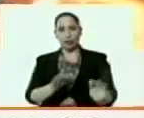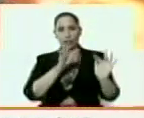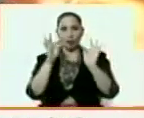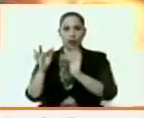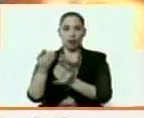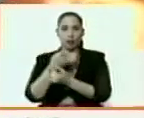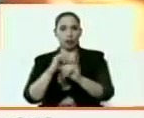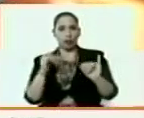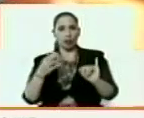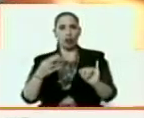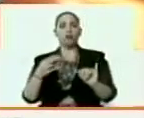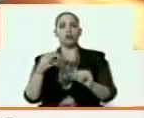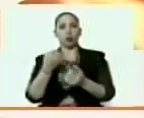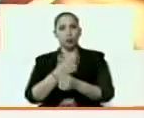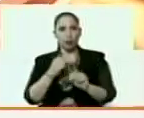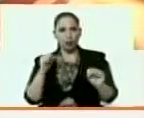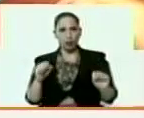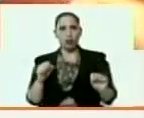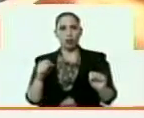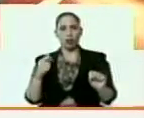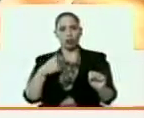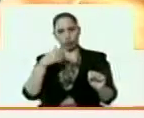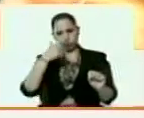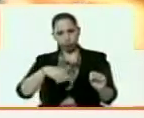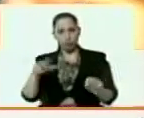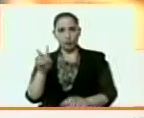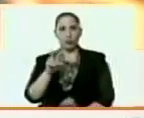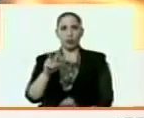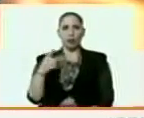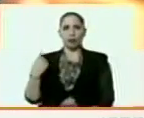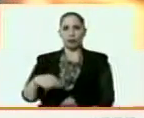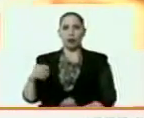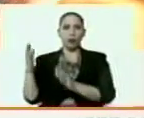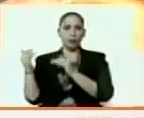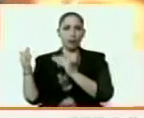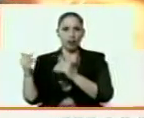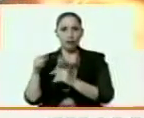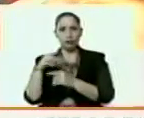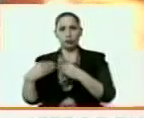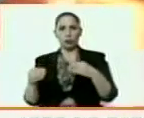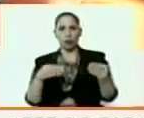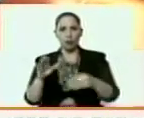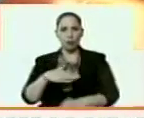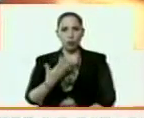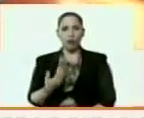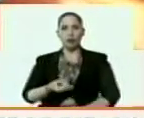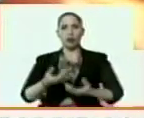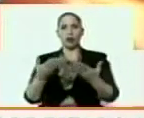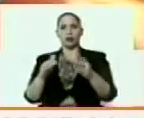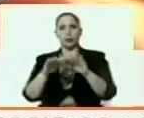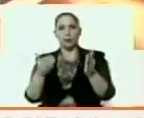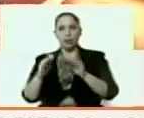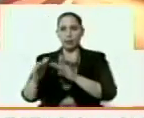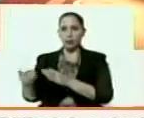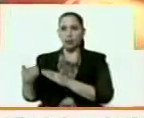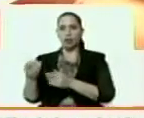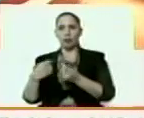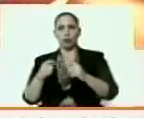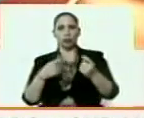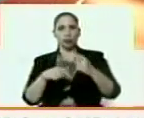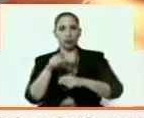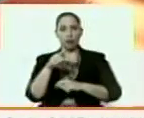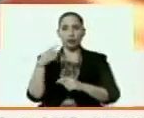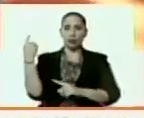y de soberanía. Así que yo como venezolana tengo esperanza que ese modelaje pueda darse en la mesa de negociación y esa ha sido la instrucción